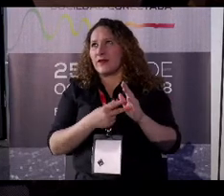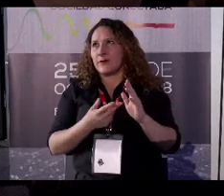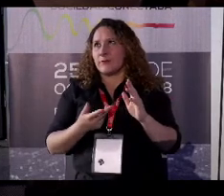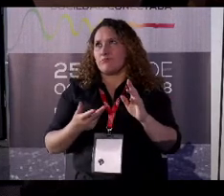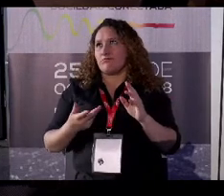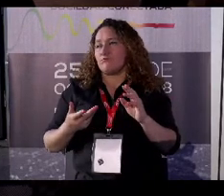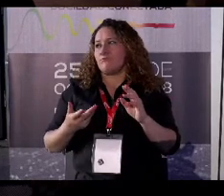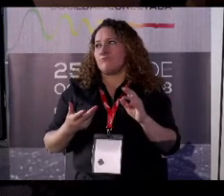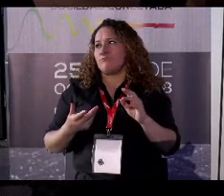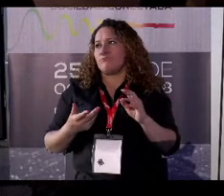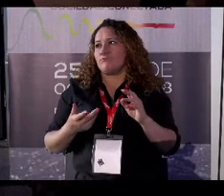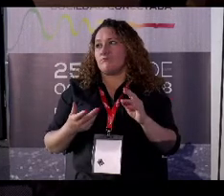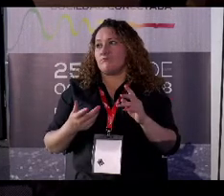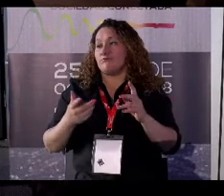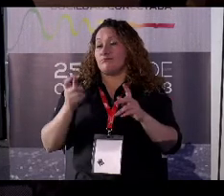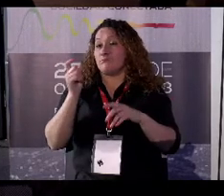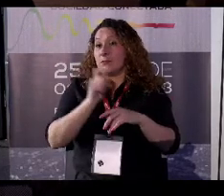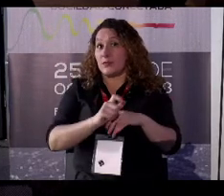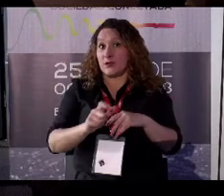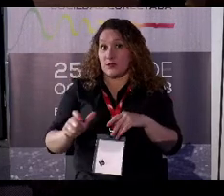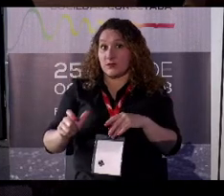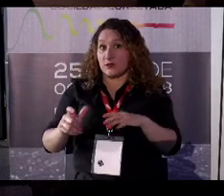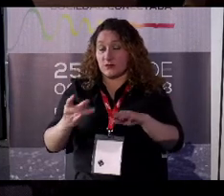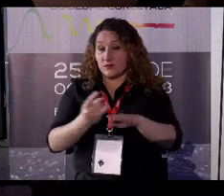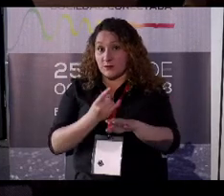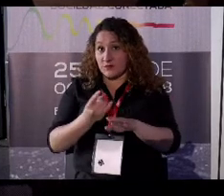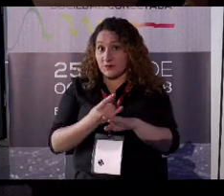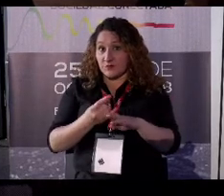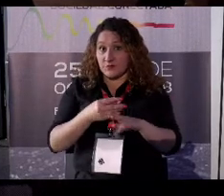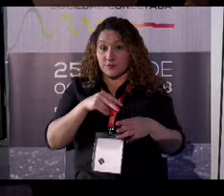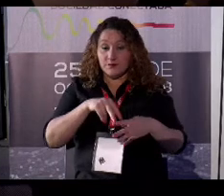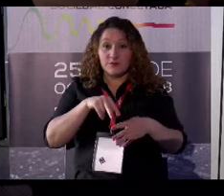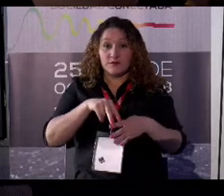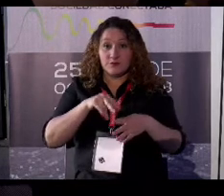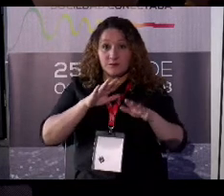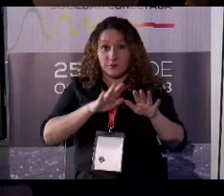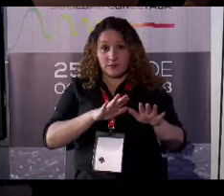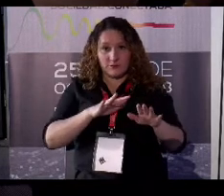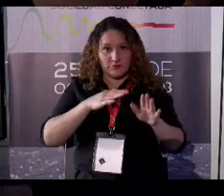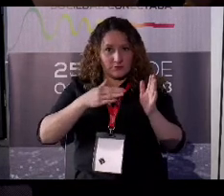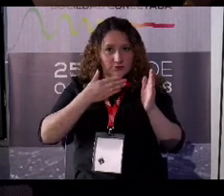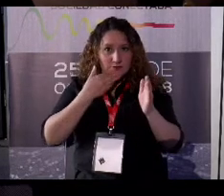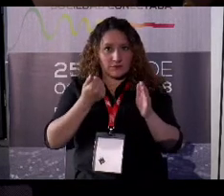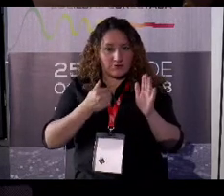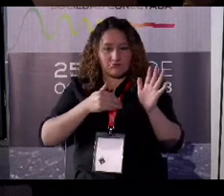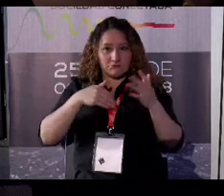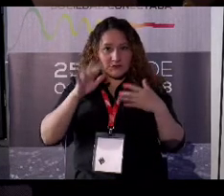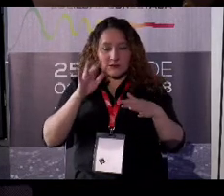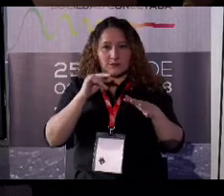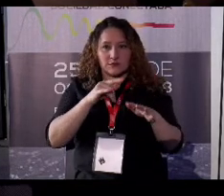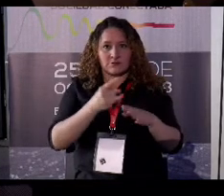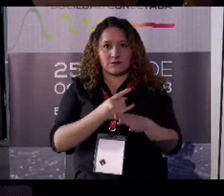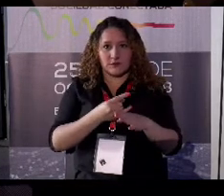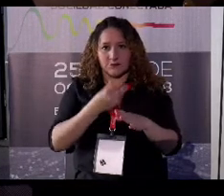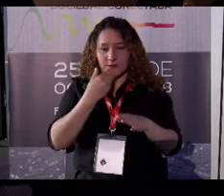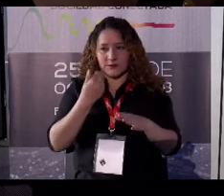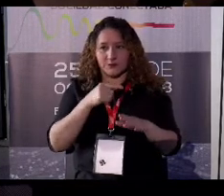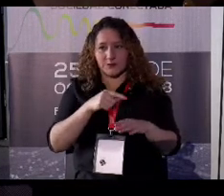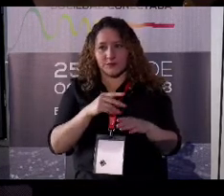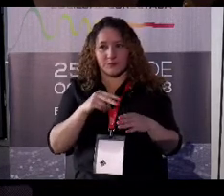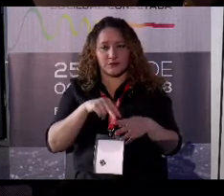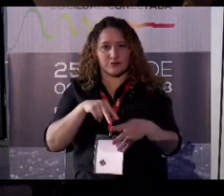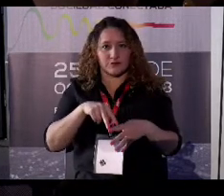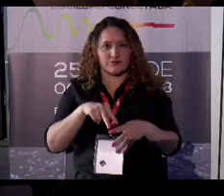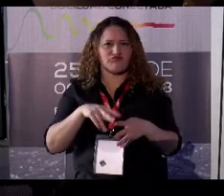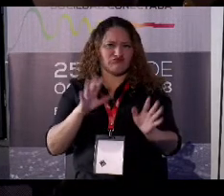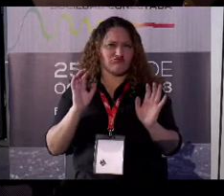que quienes hacen uso del recurso sean los que mejor pueden hacer uso del recurso, porque eventualmente